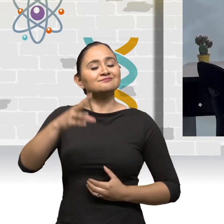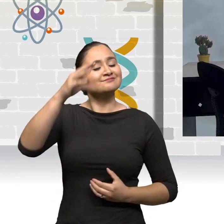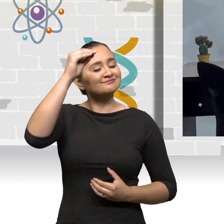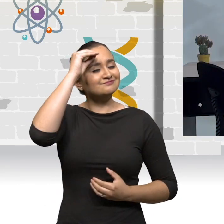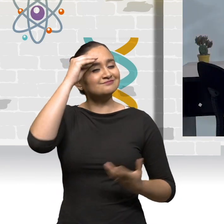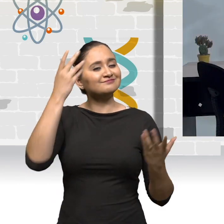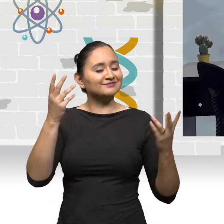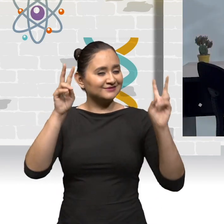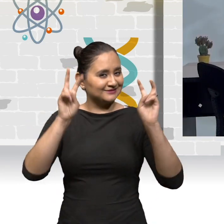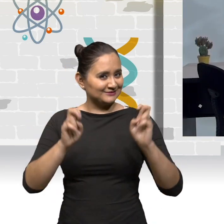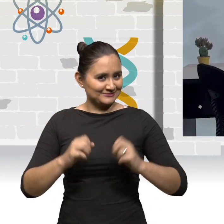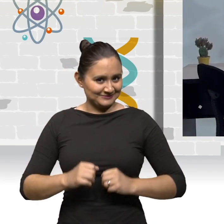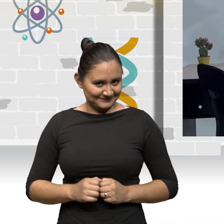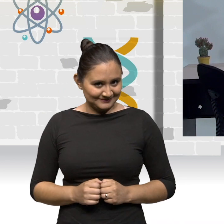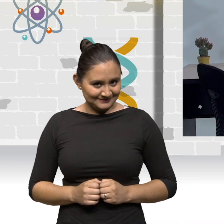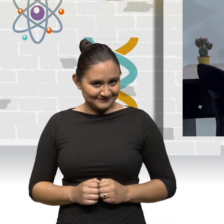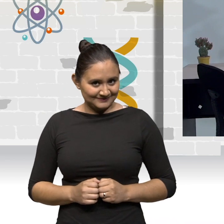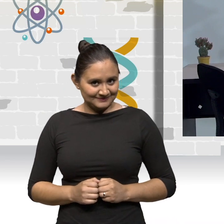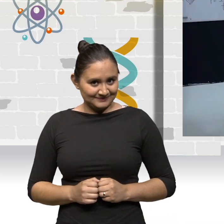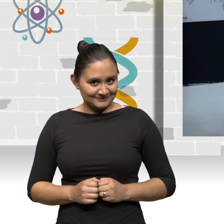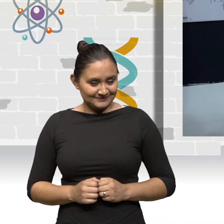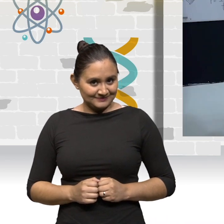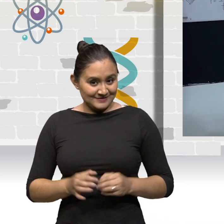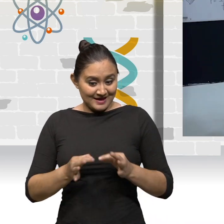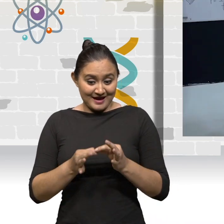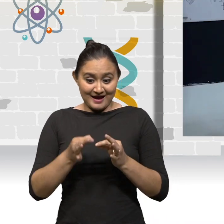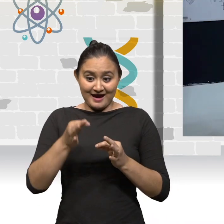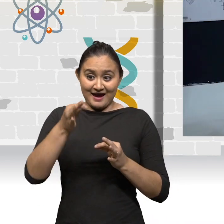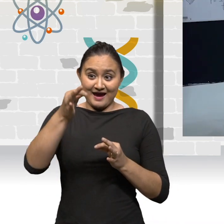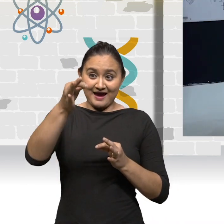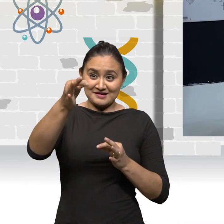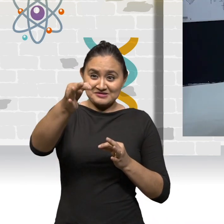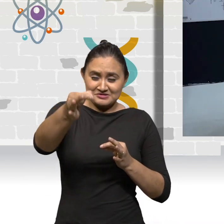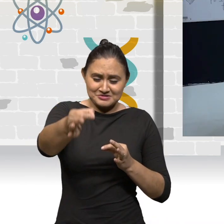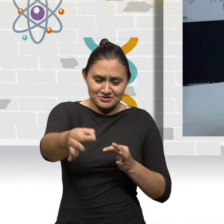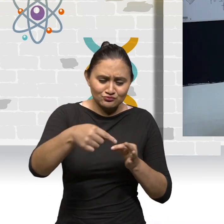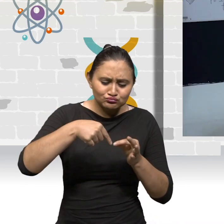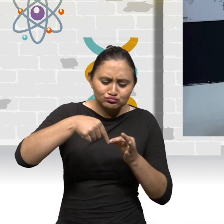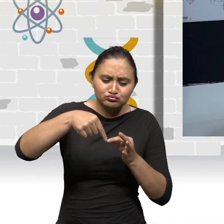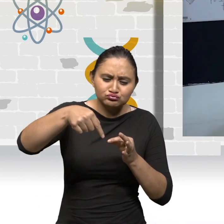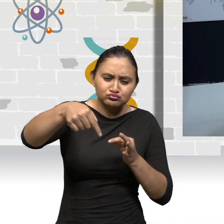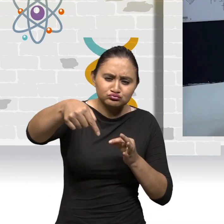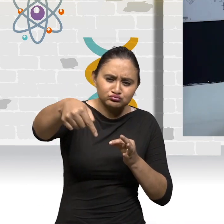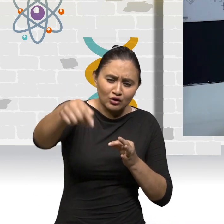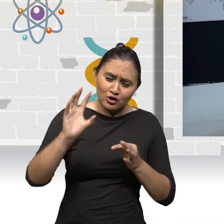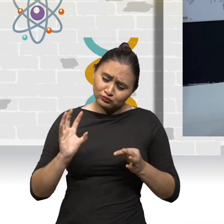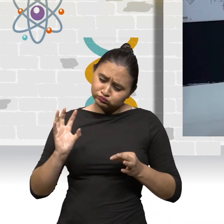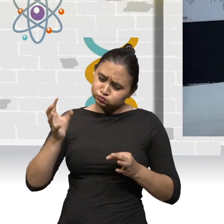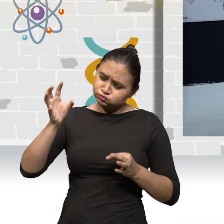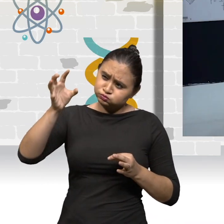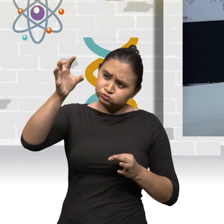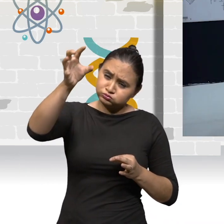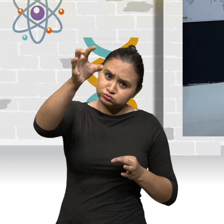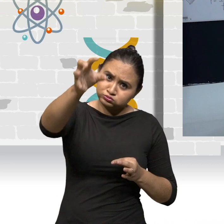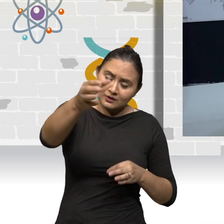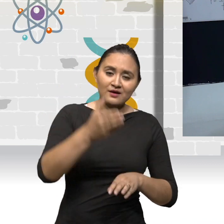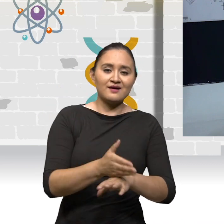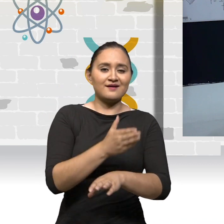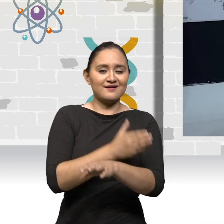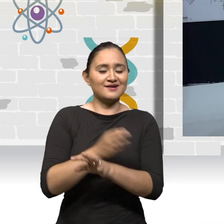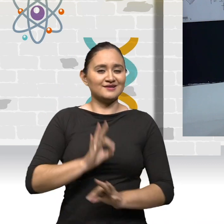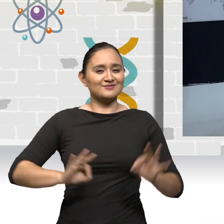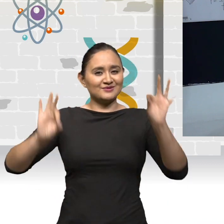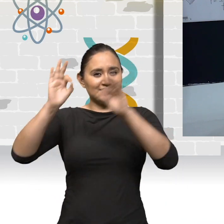En la clase de hoy hemos aprendido lo siguiente. Para predecir a qué distancia caerá mi proyectil necesito conocer